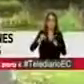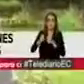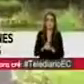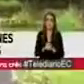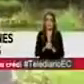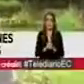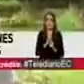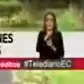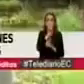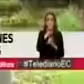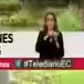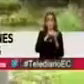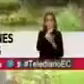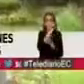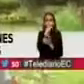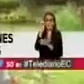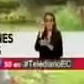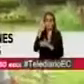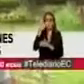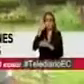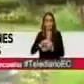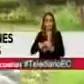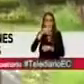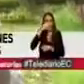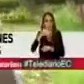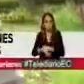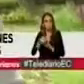2.000 pruebas rápidas que está sacando la aduana,